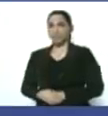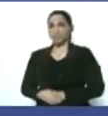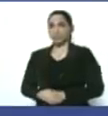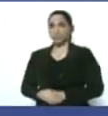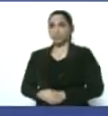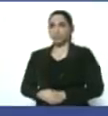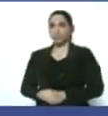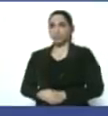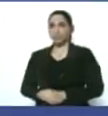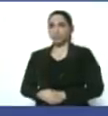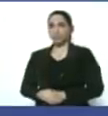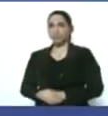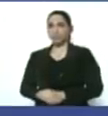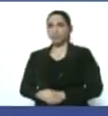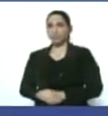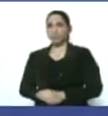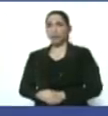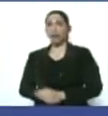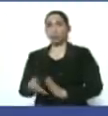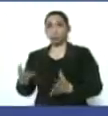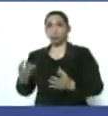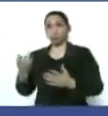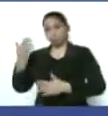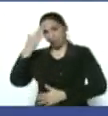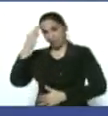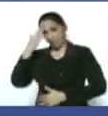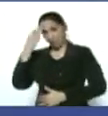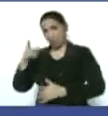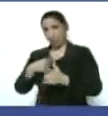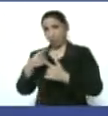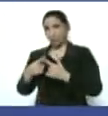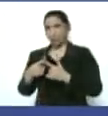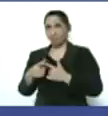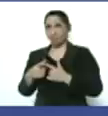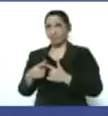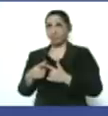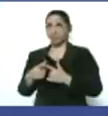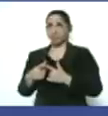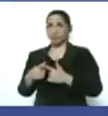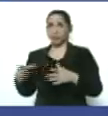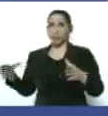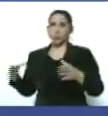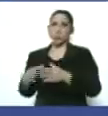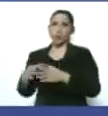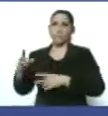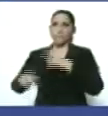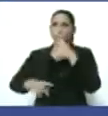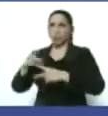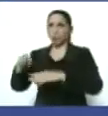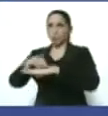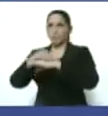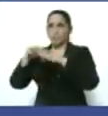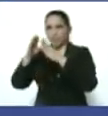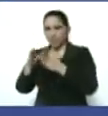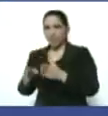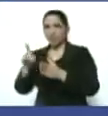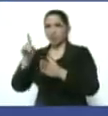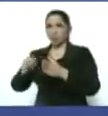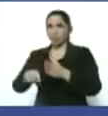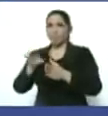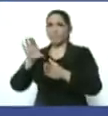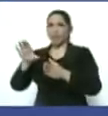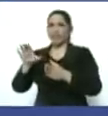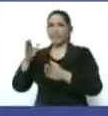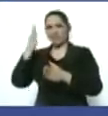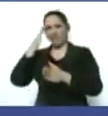posibilidad de escalar, contando entonces con el cuerpo productivo del ministerio y del país para poder